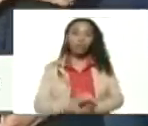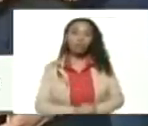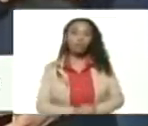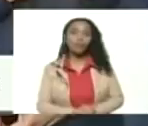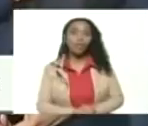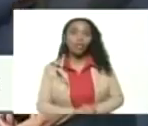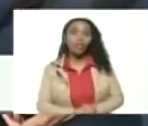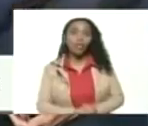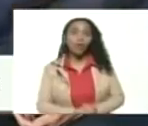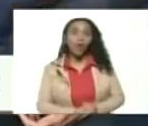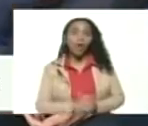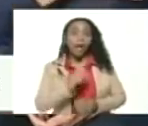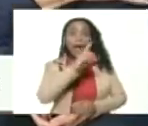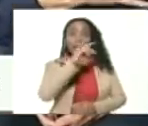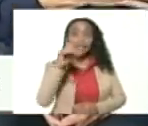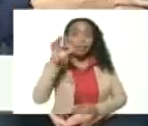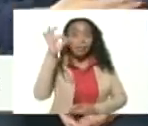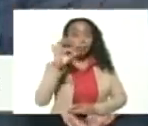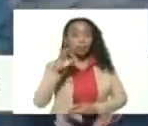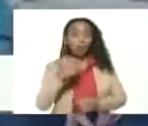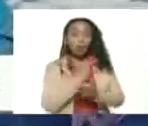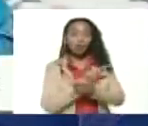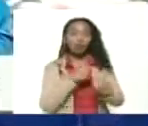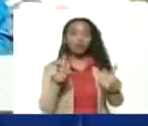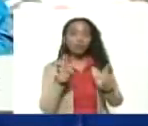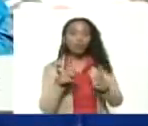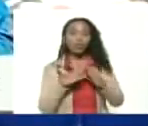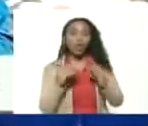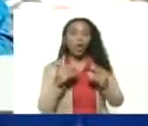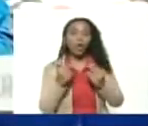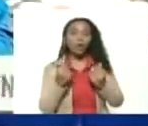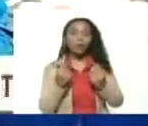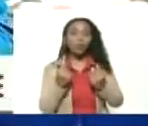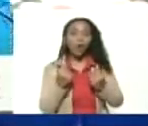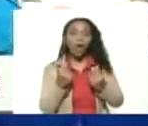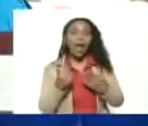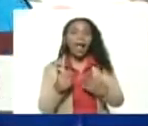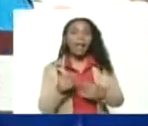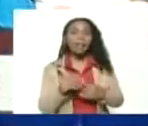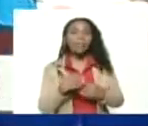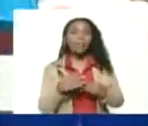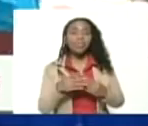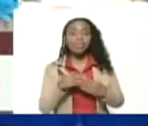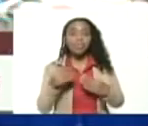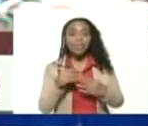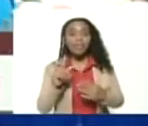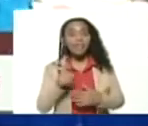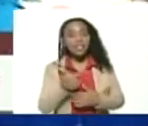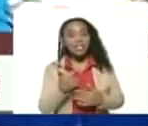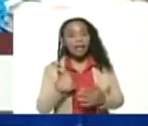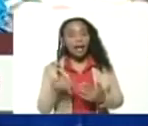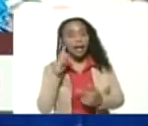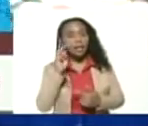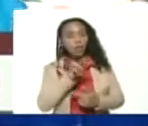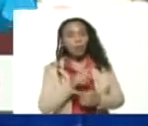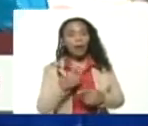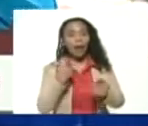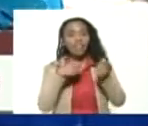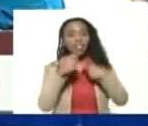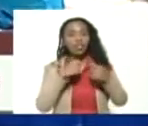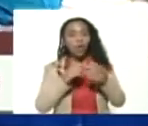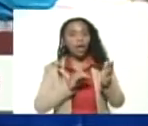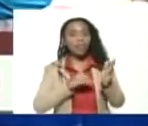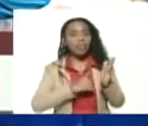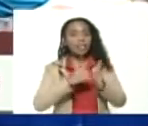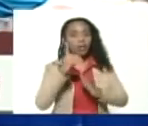el 100%. Eso nos liberaría todos los recursos en divisas que ingresen al país para inversión en desarrollo. Ya se